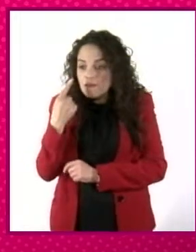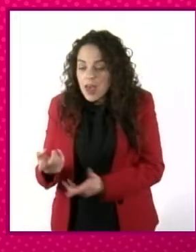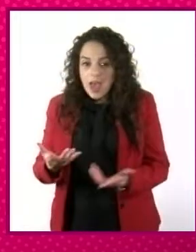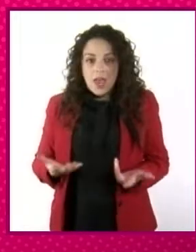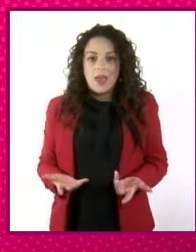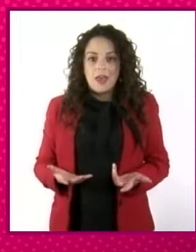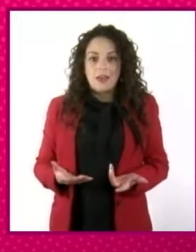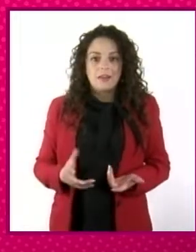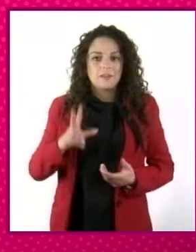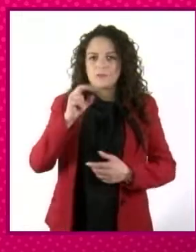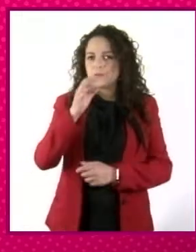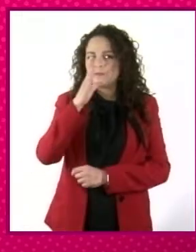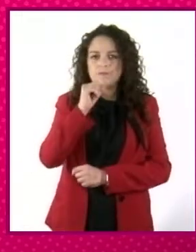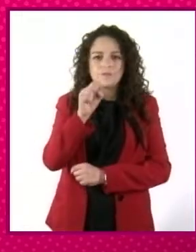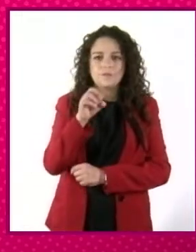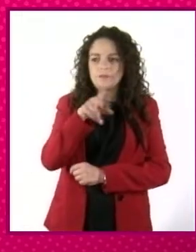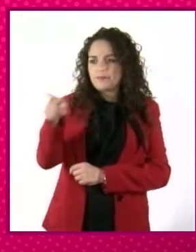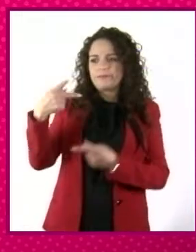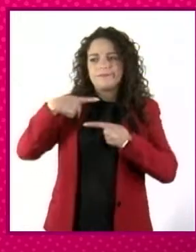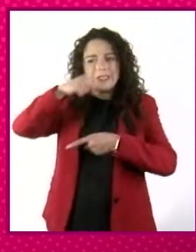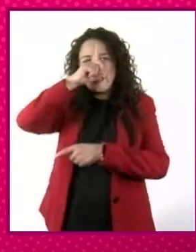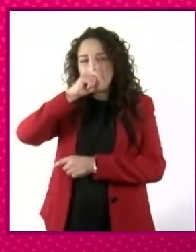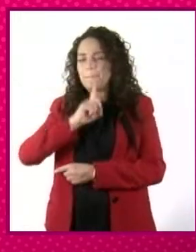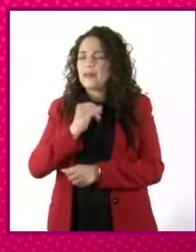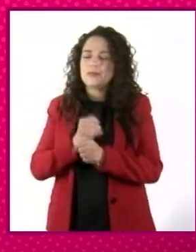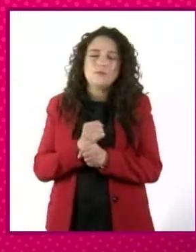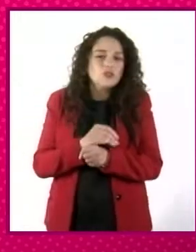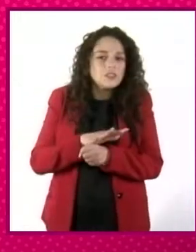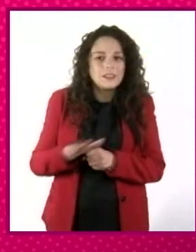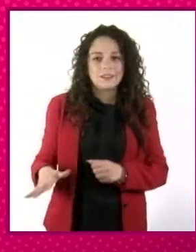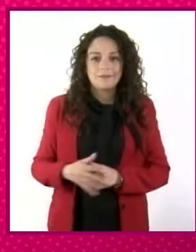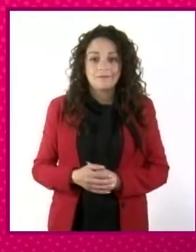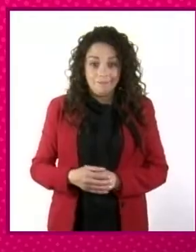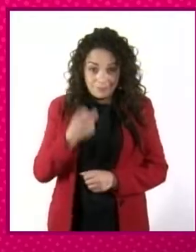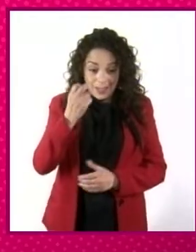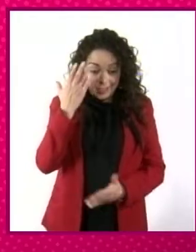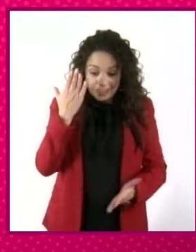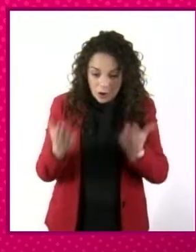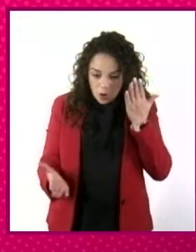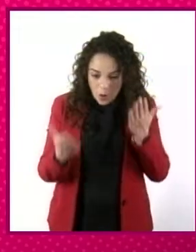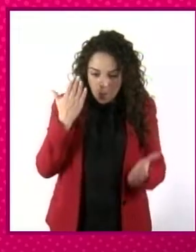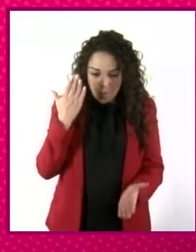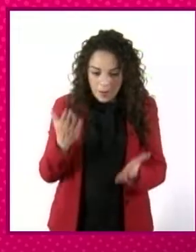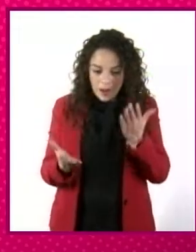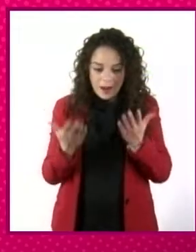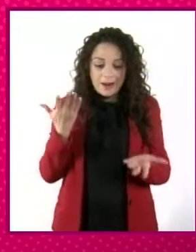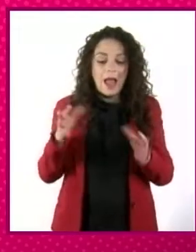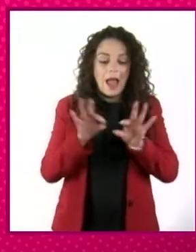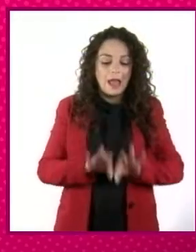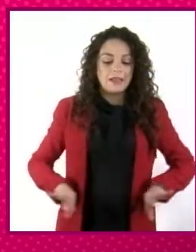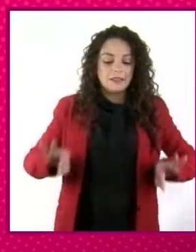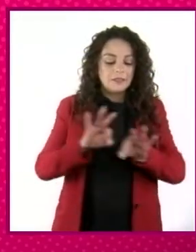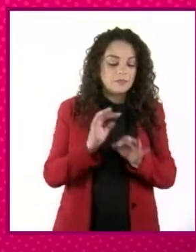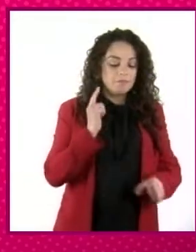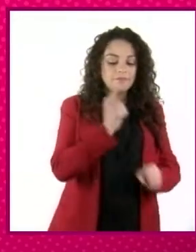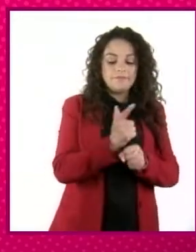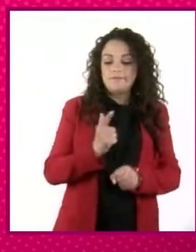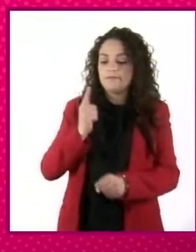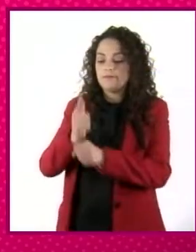ser de alguien que se dedique a mentir? Entonces, haciendo esa comparación, es importante distinguir qué puede